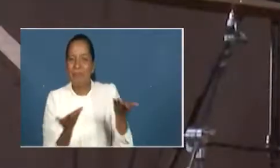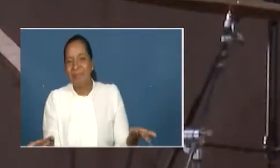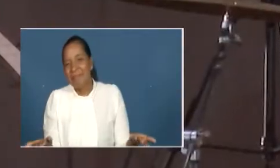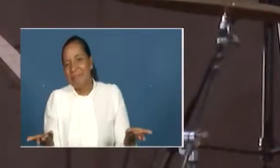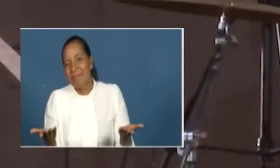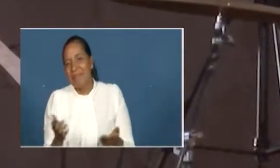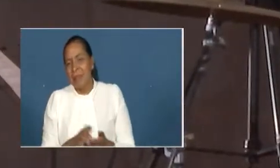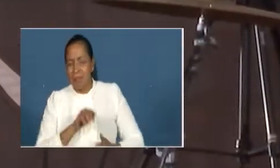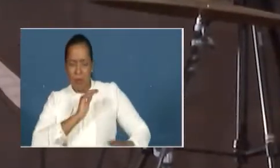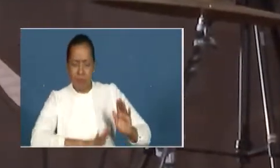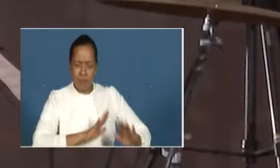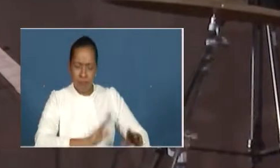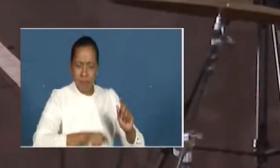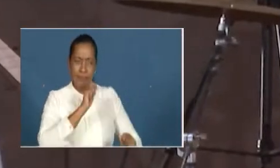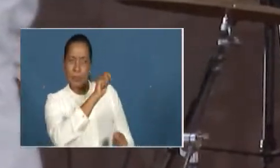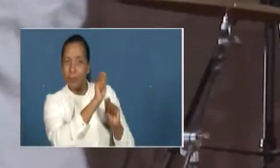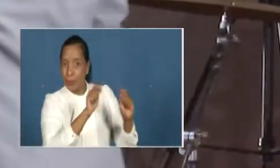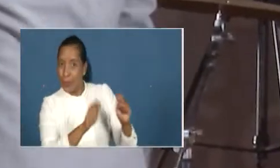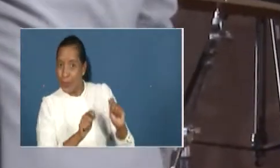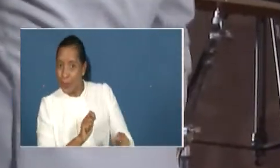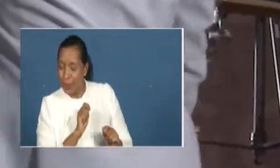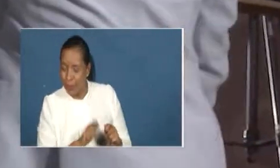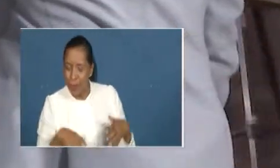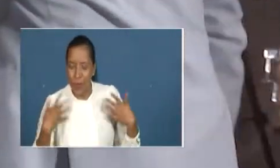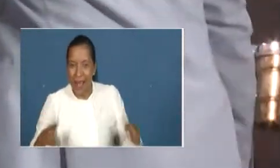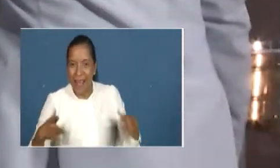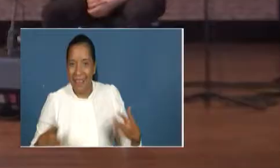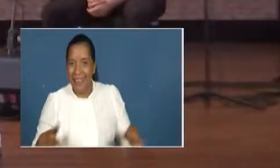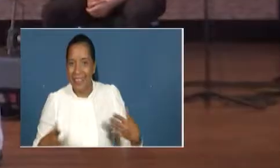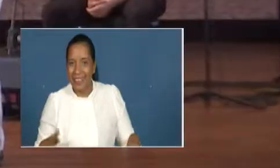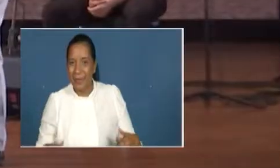un bongo, pero Dios mío, brutal.